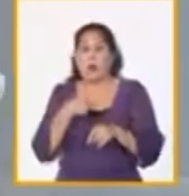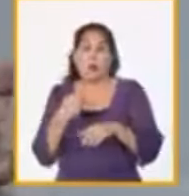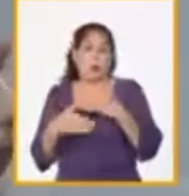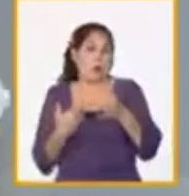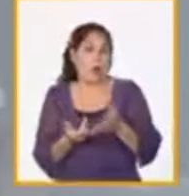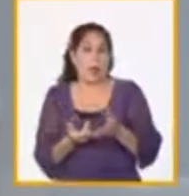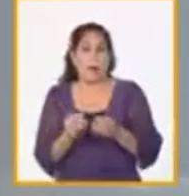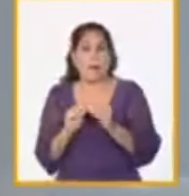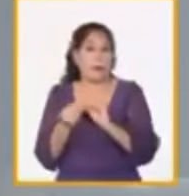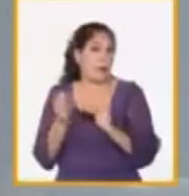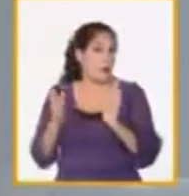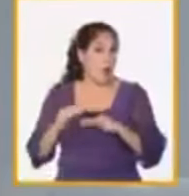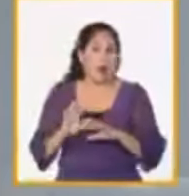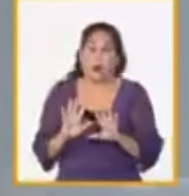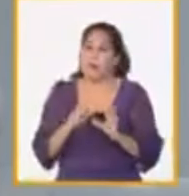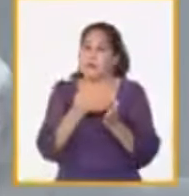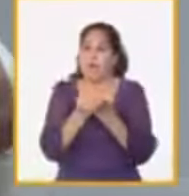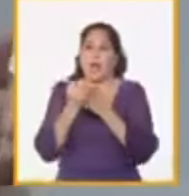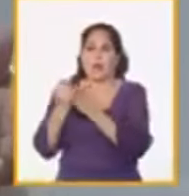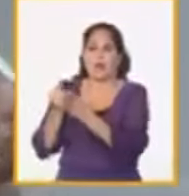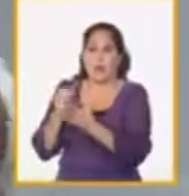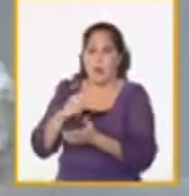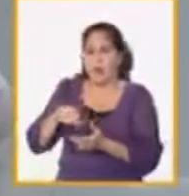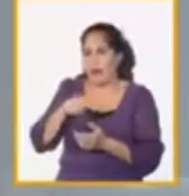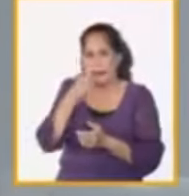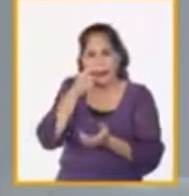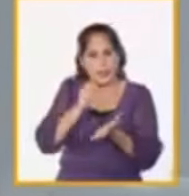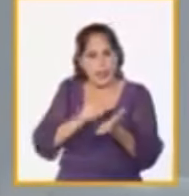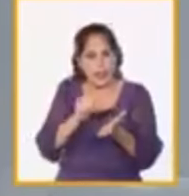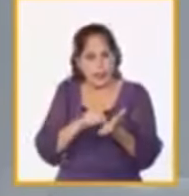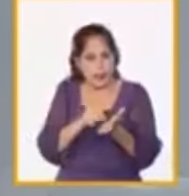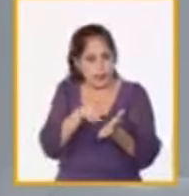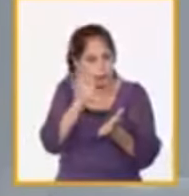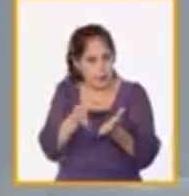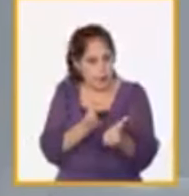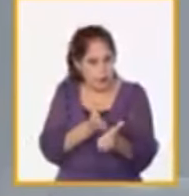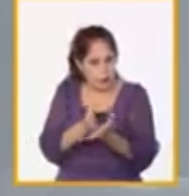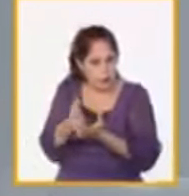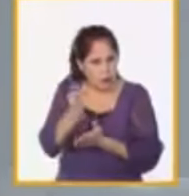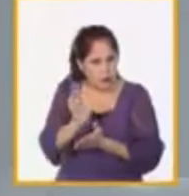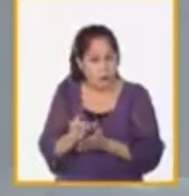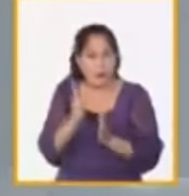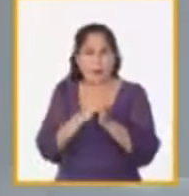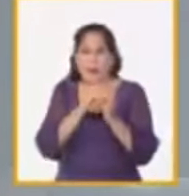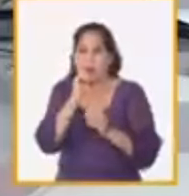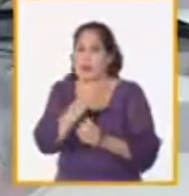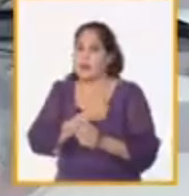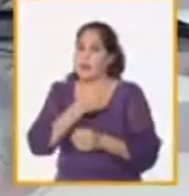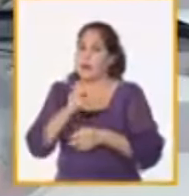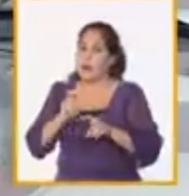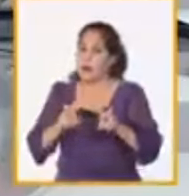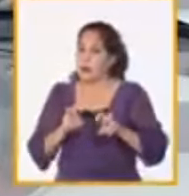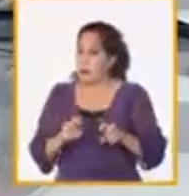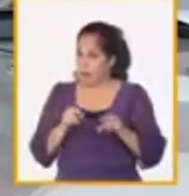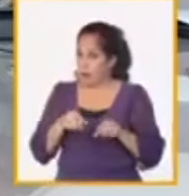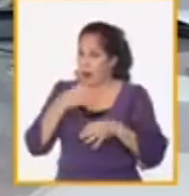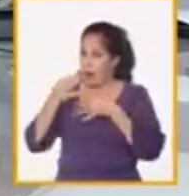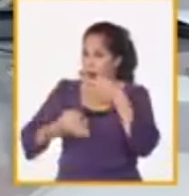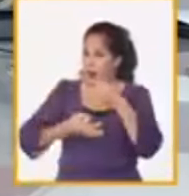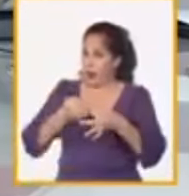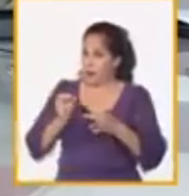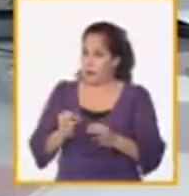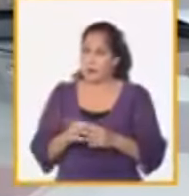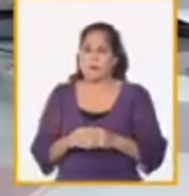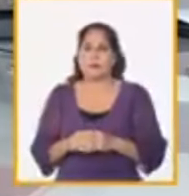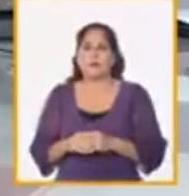y también pedirle la colaboración a ellos que nos chequeen las cosas que estamos haciendo en las provincias. Entre los retos más importantes está el